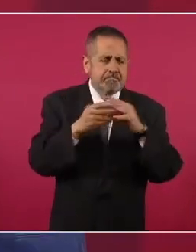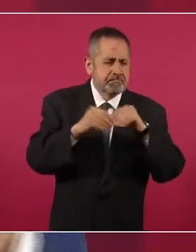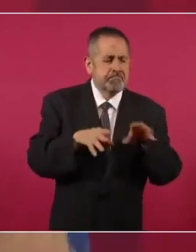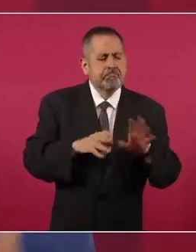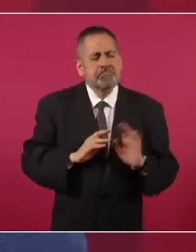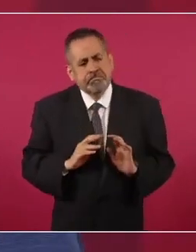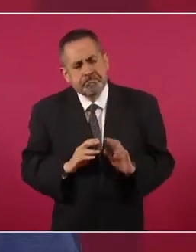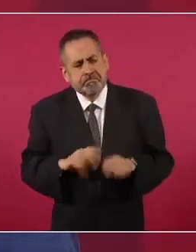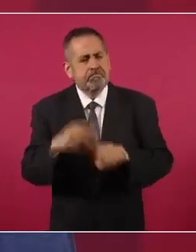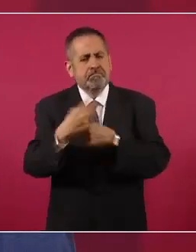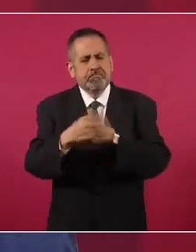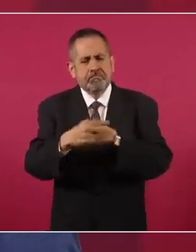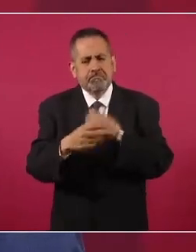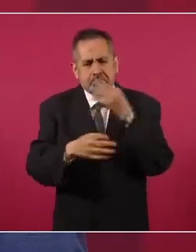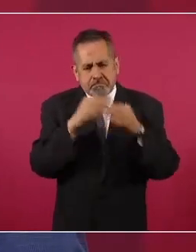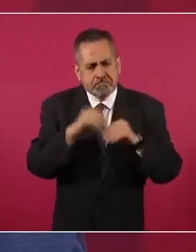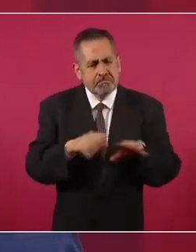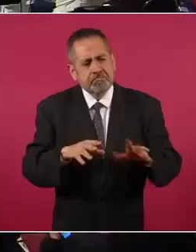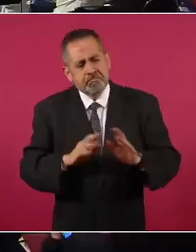la televisión.